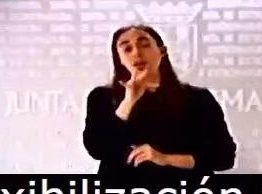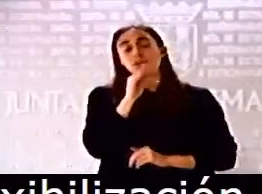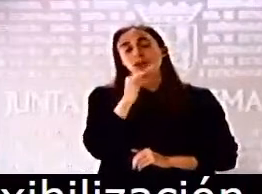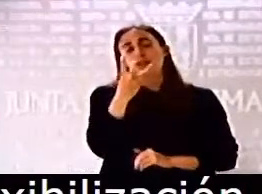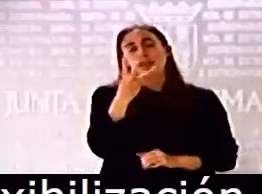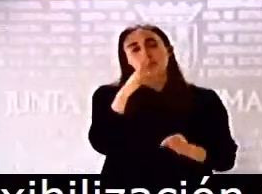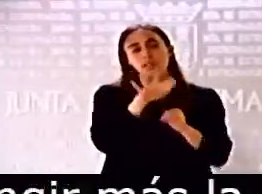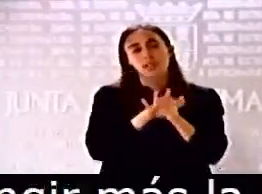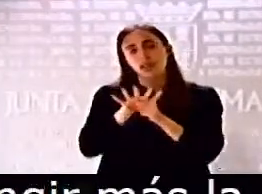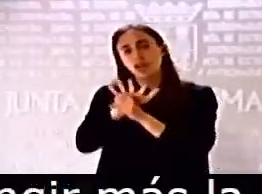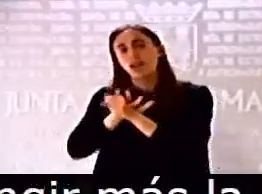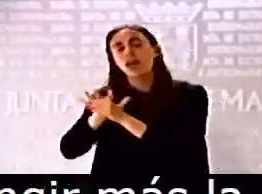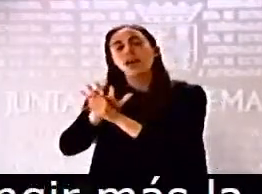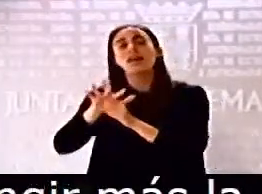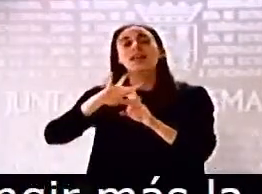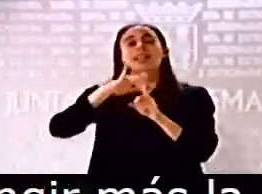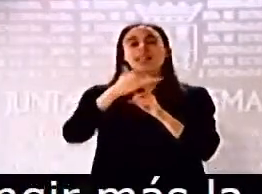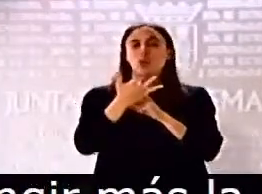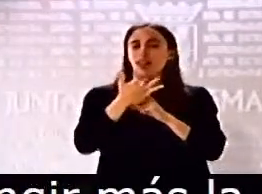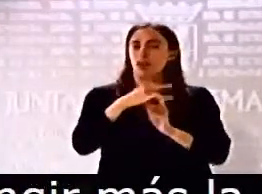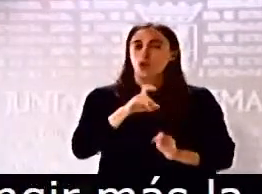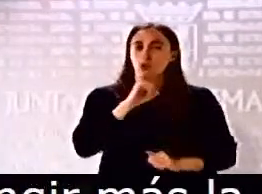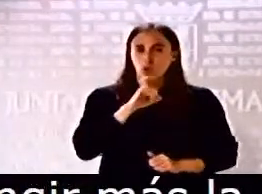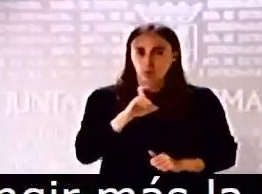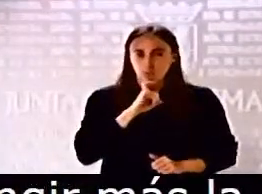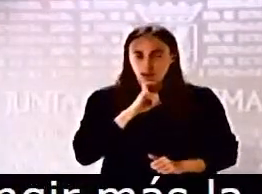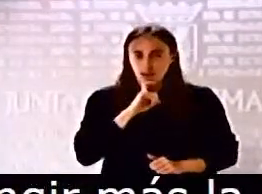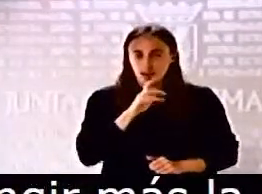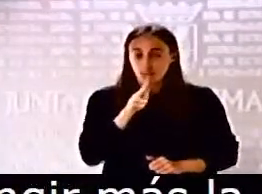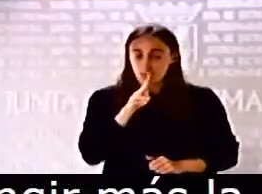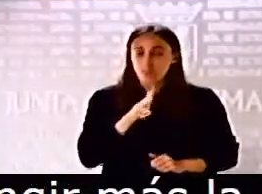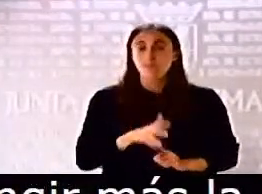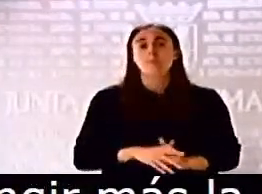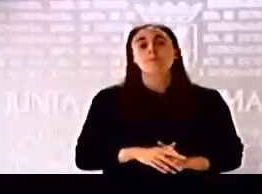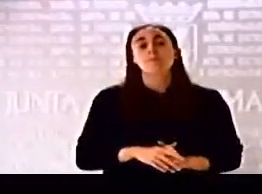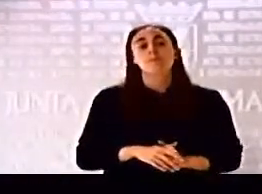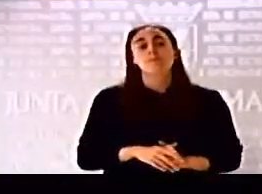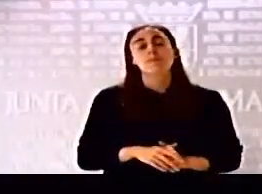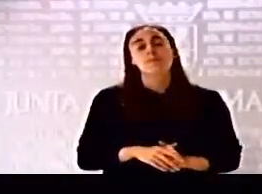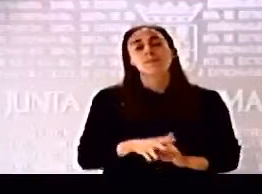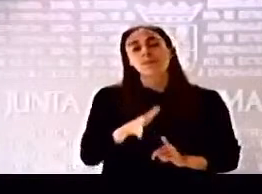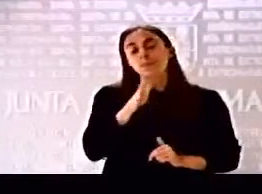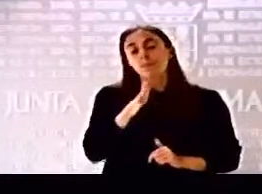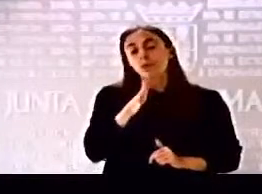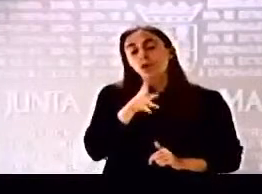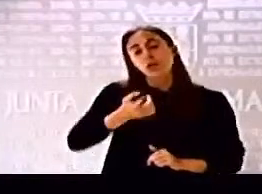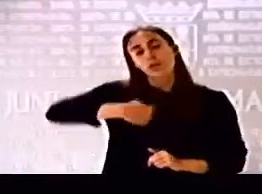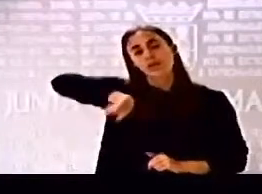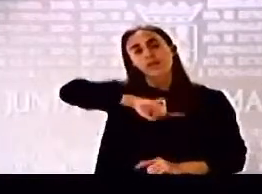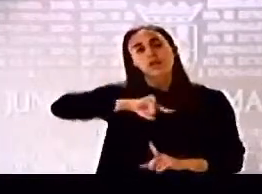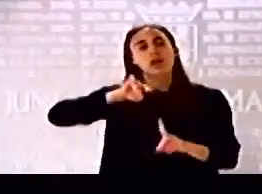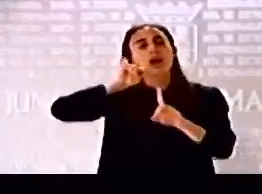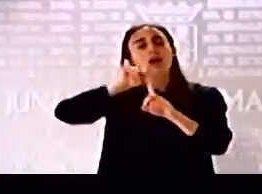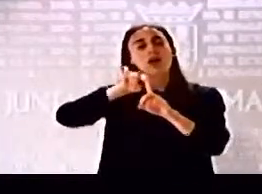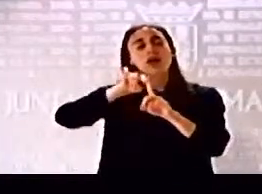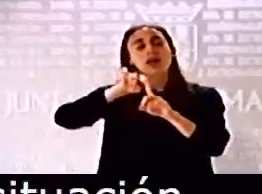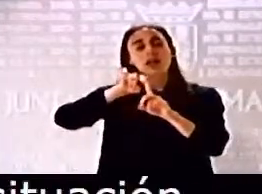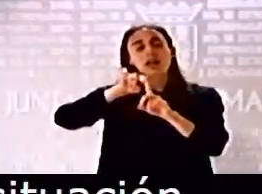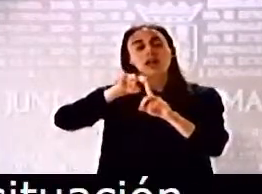situación complicada dentro de las 8 áreas, y nos hemos marcado como objetivo